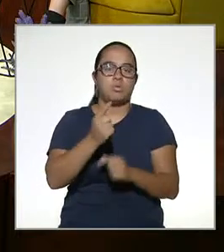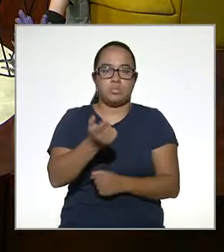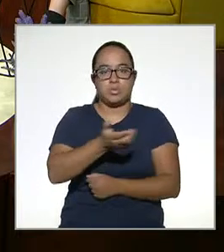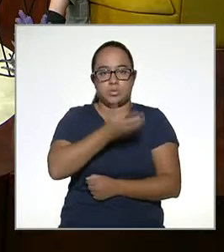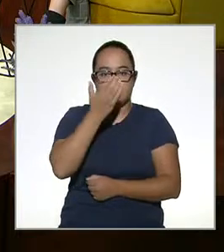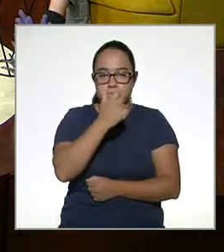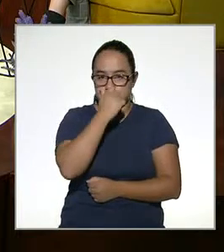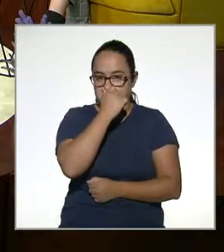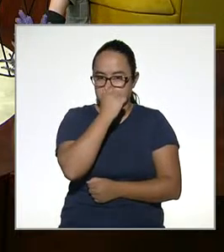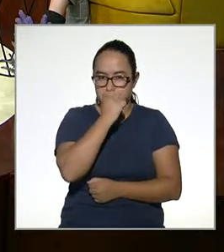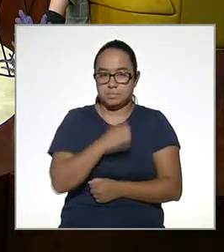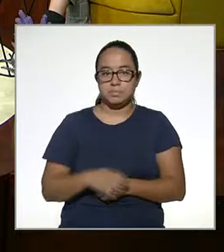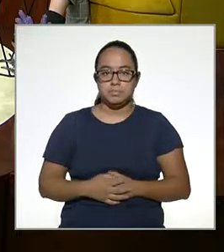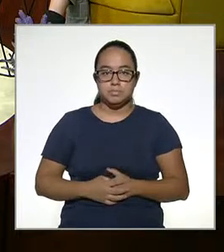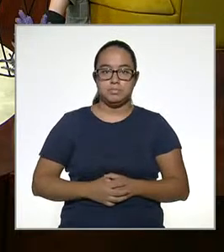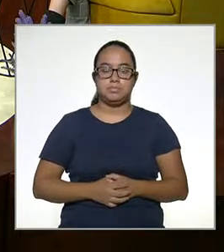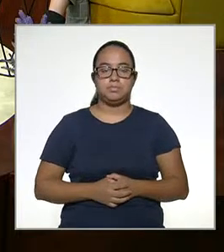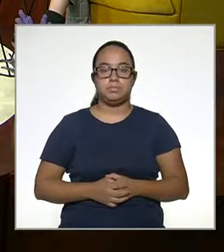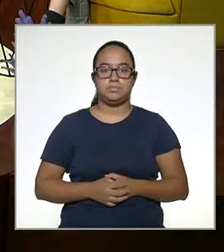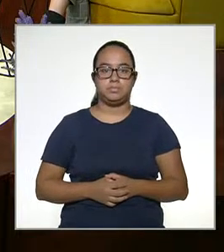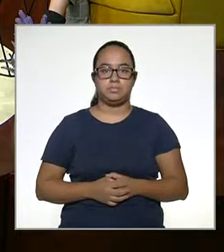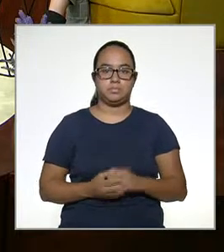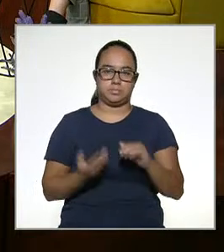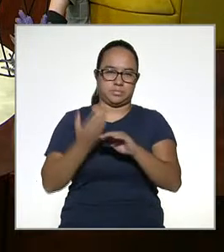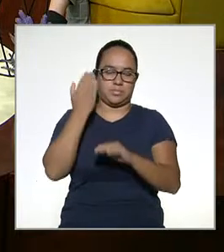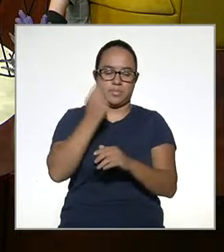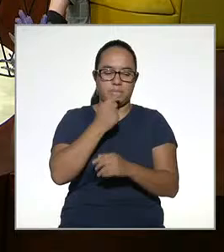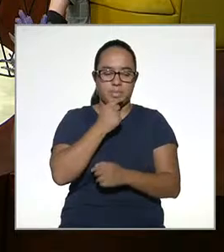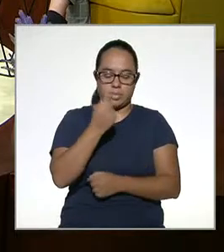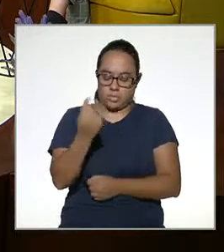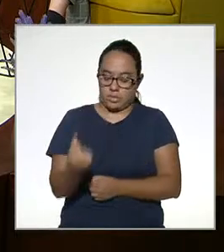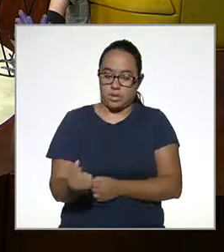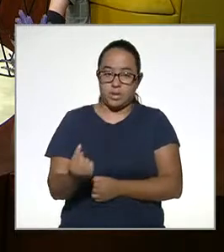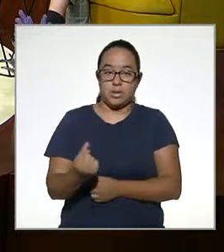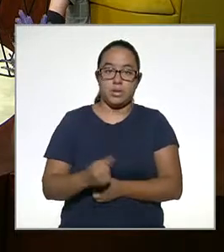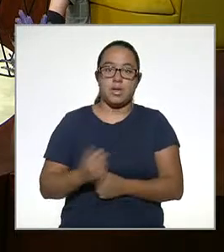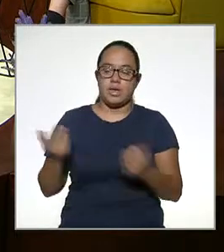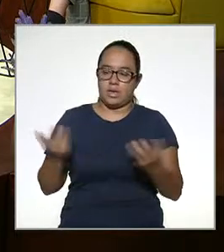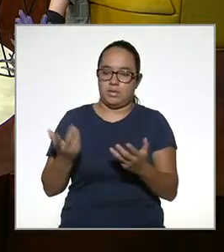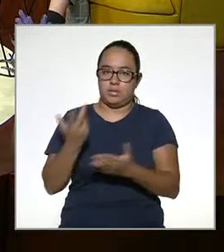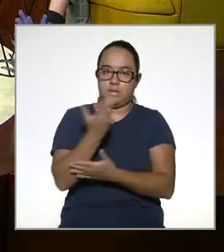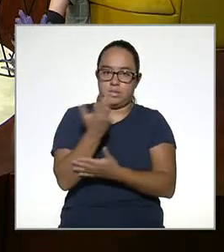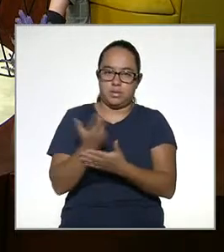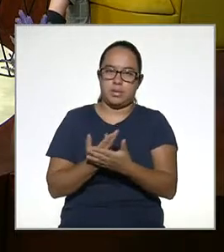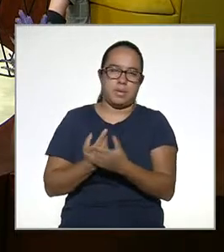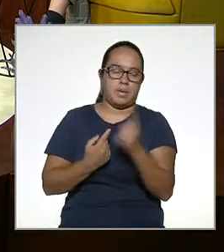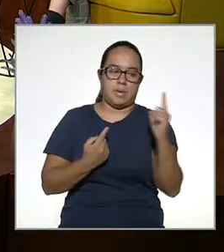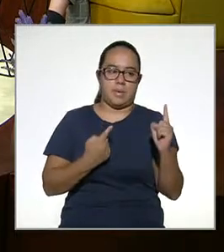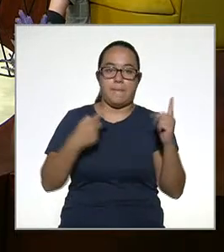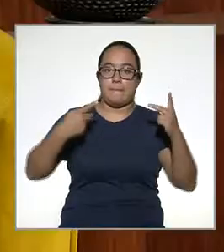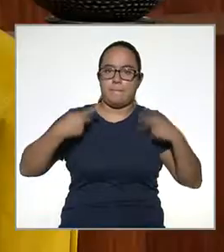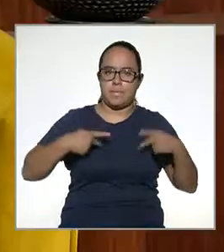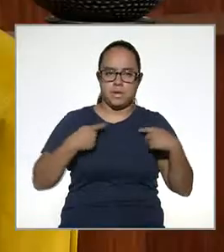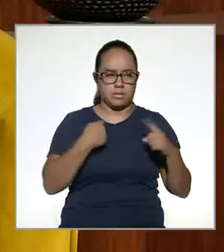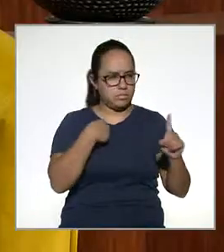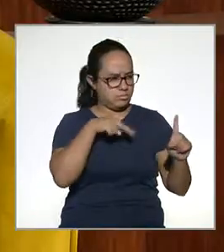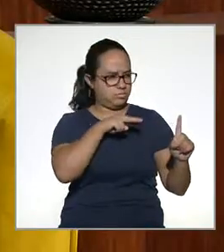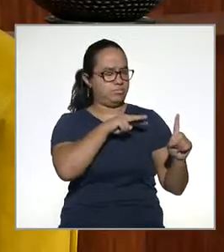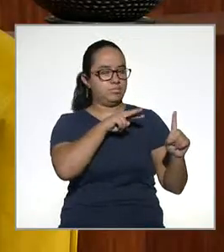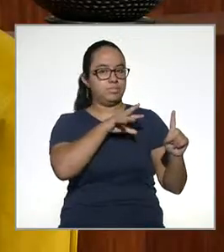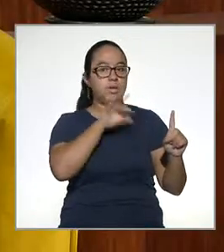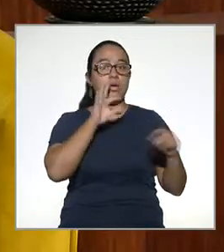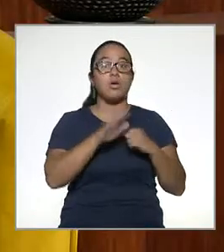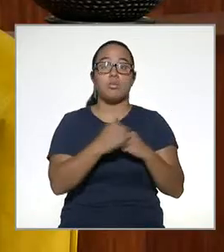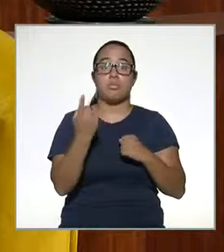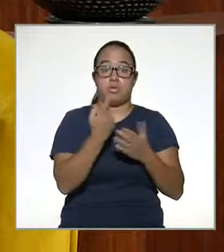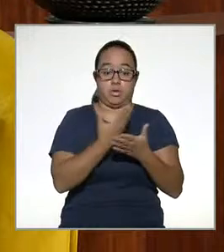Bueno, en algún momento un pequeñito hizo un dibujo de una persona y me llamó mucho la atención porque ahora